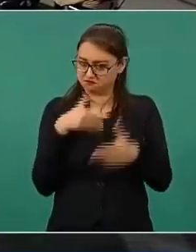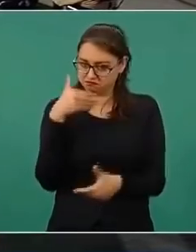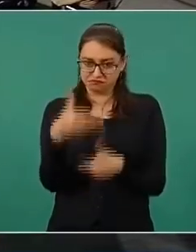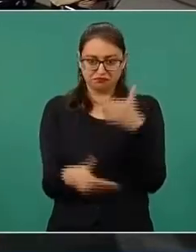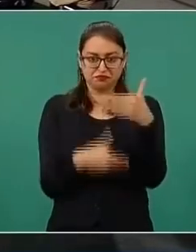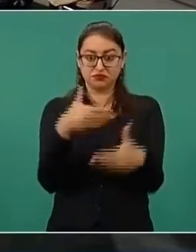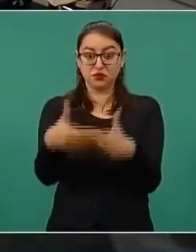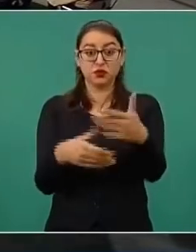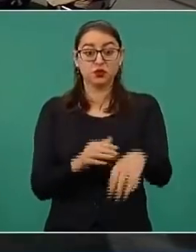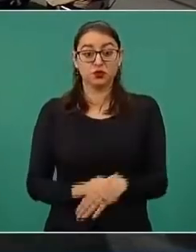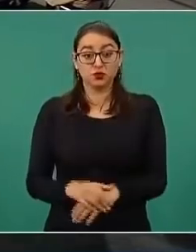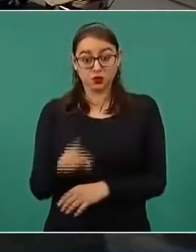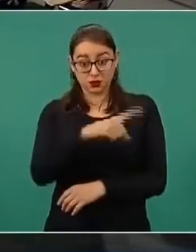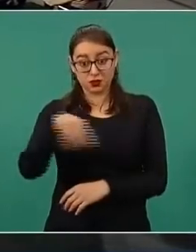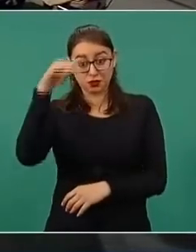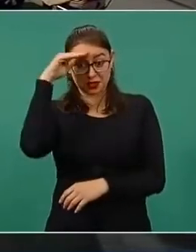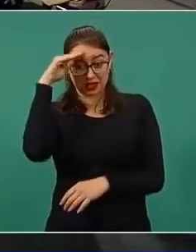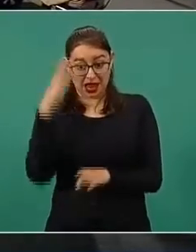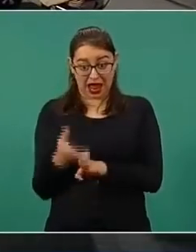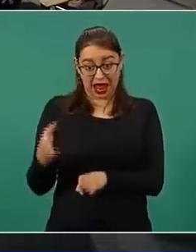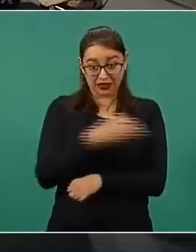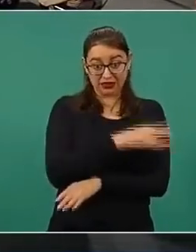habían 8 horas de trabajo?